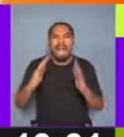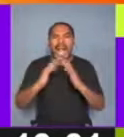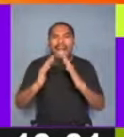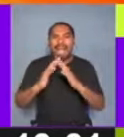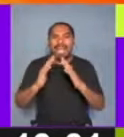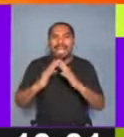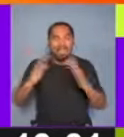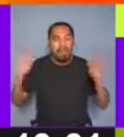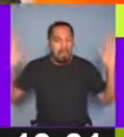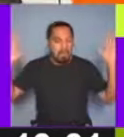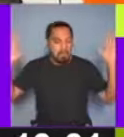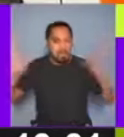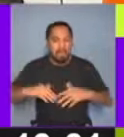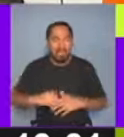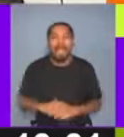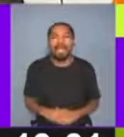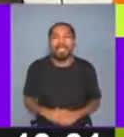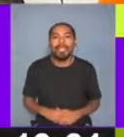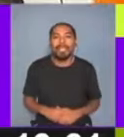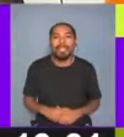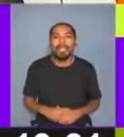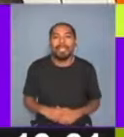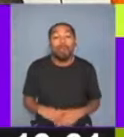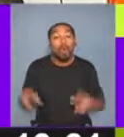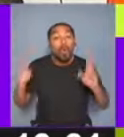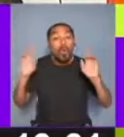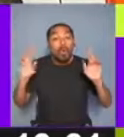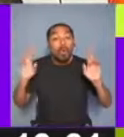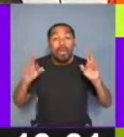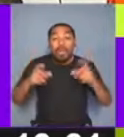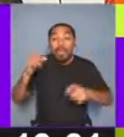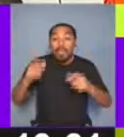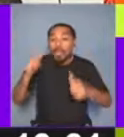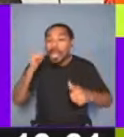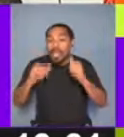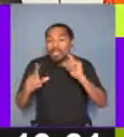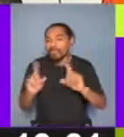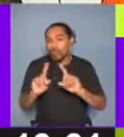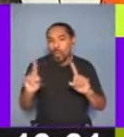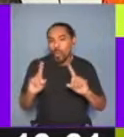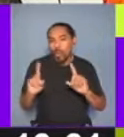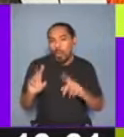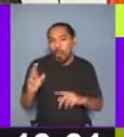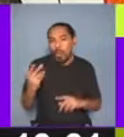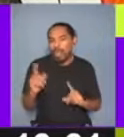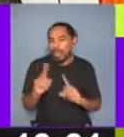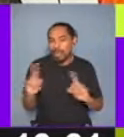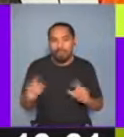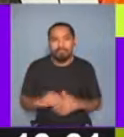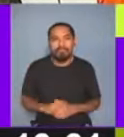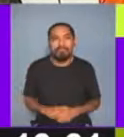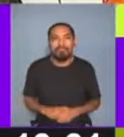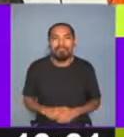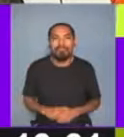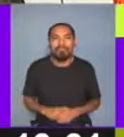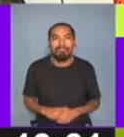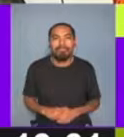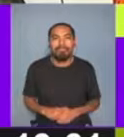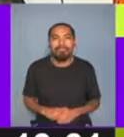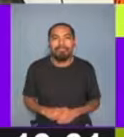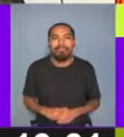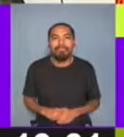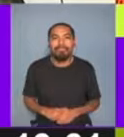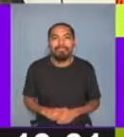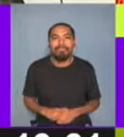Colorado en el sector no hubo que lamentar vítimas personales Bueno ahí se trabajó en en la liberación a través del corte de estos árboles estamos teniendo el